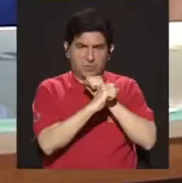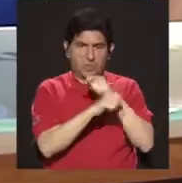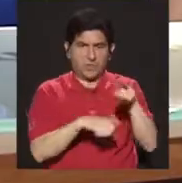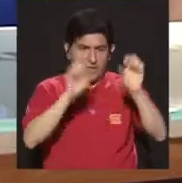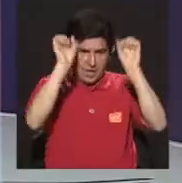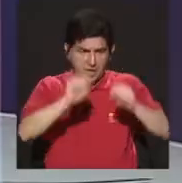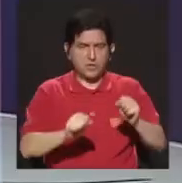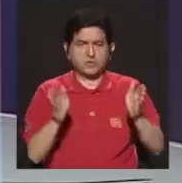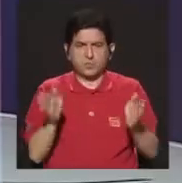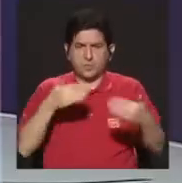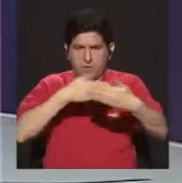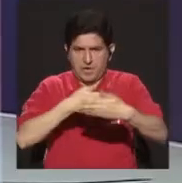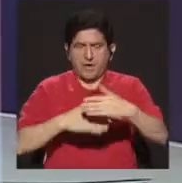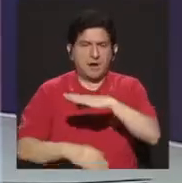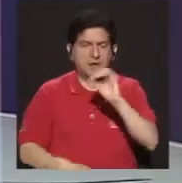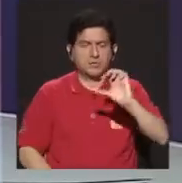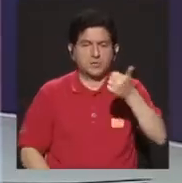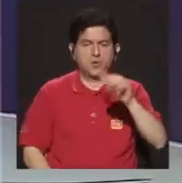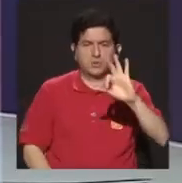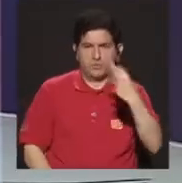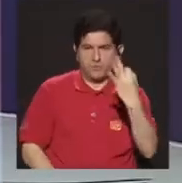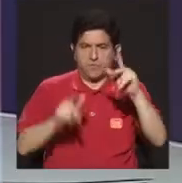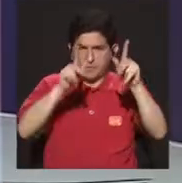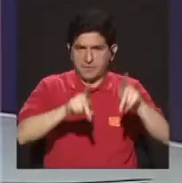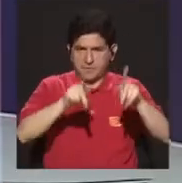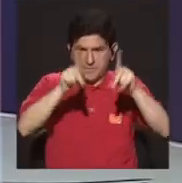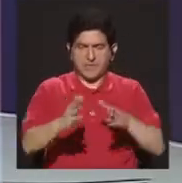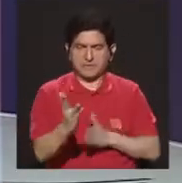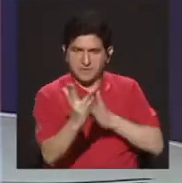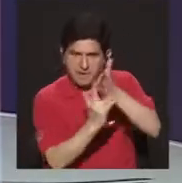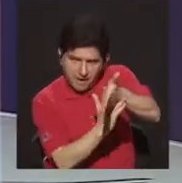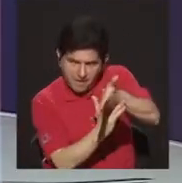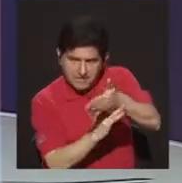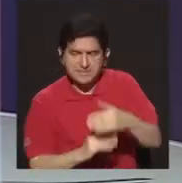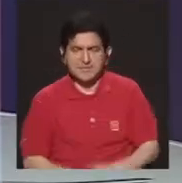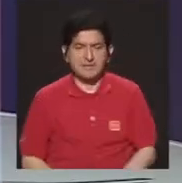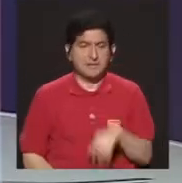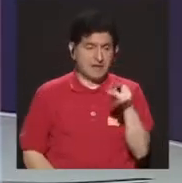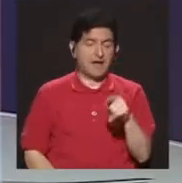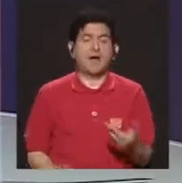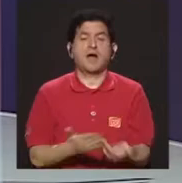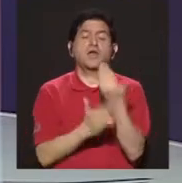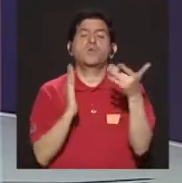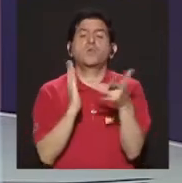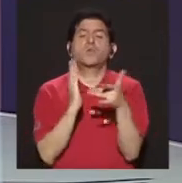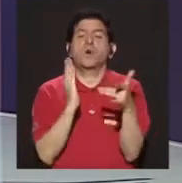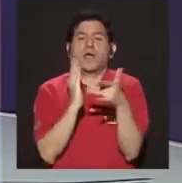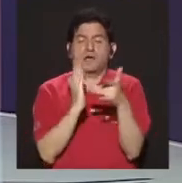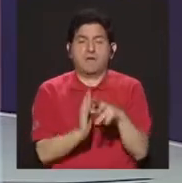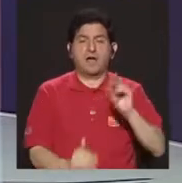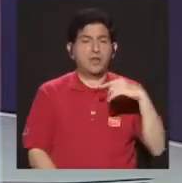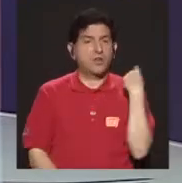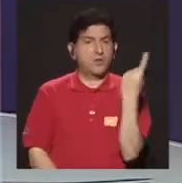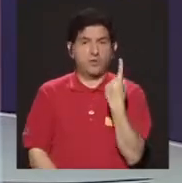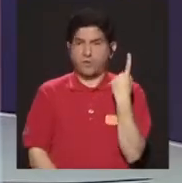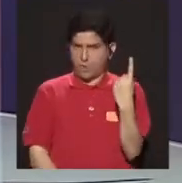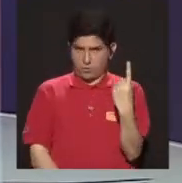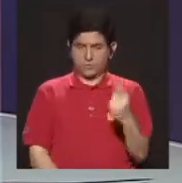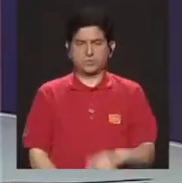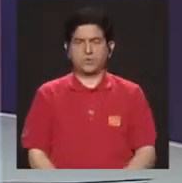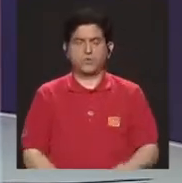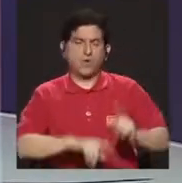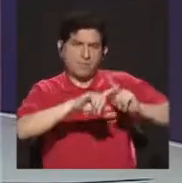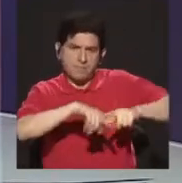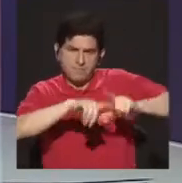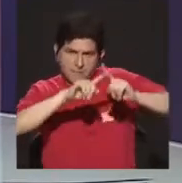los convertidores u otras formas de que las familias pues accedan a esta nueva tecnología que no solamente va a ser en función